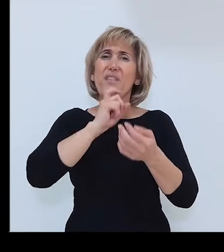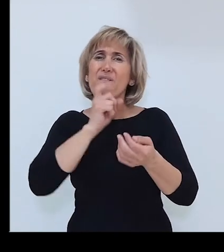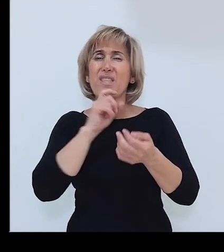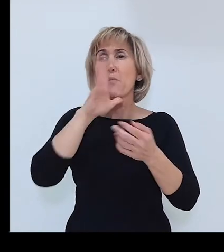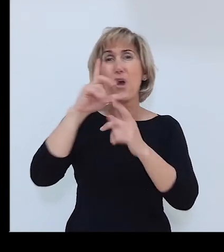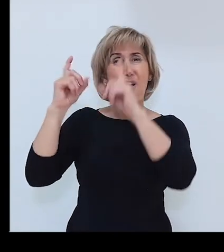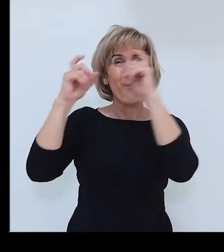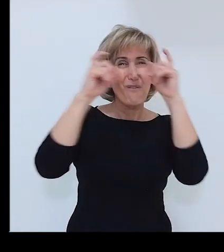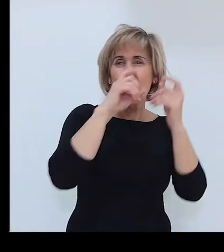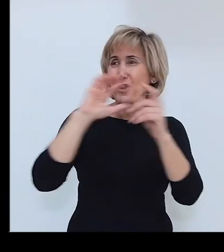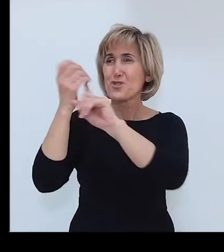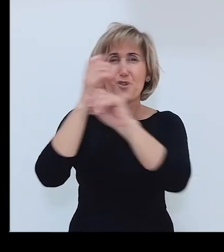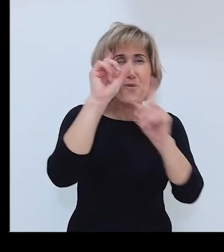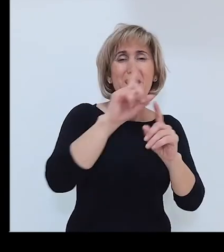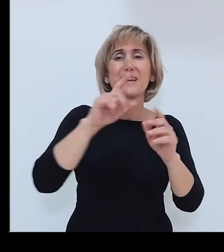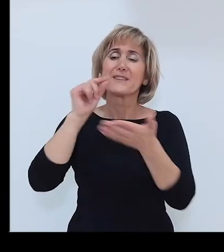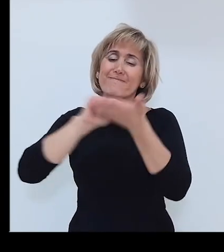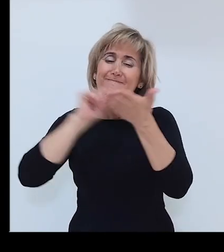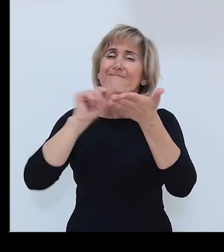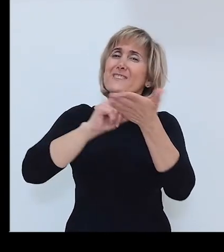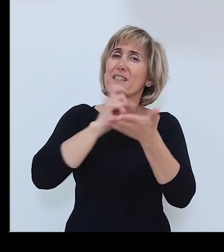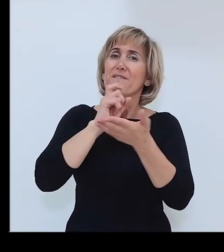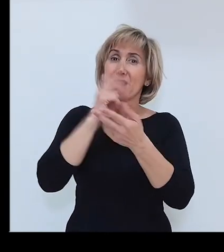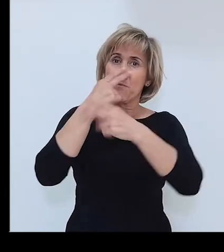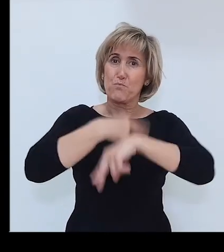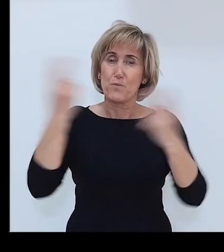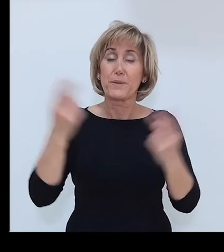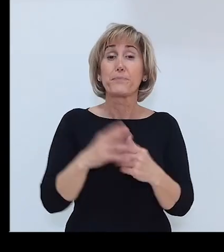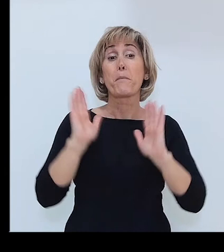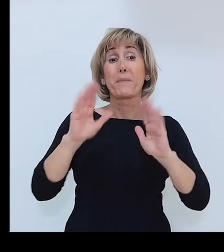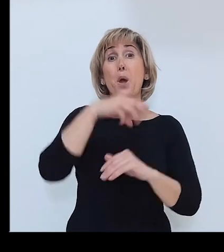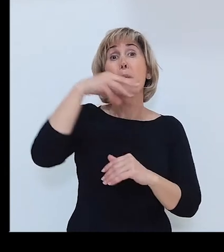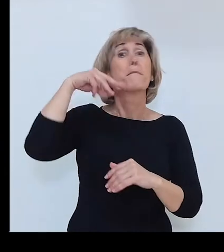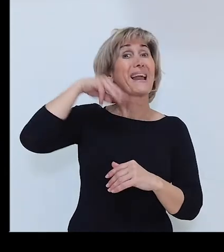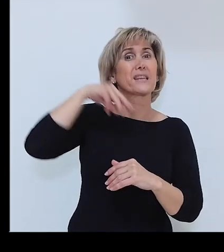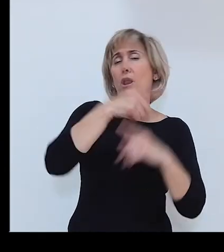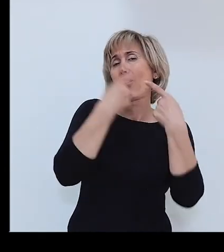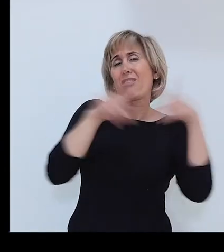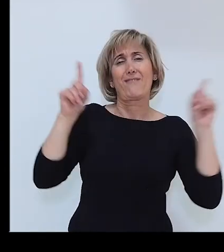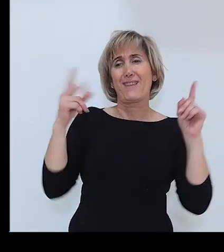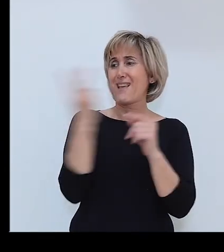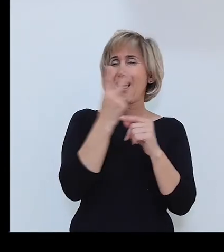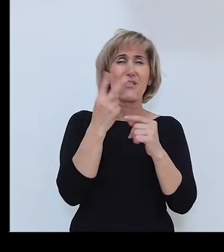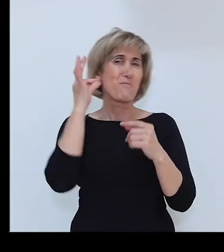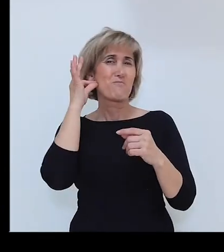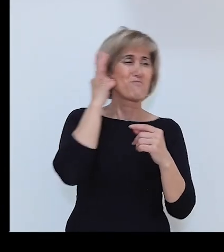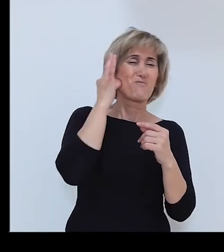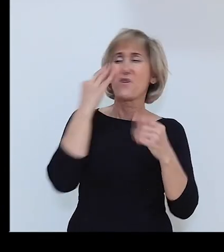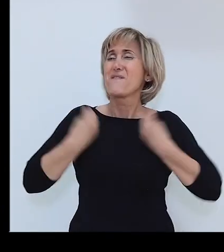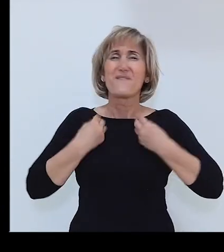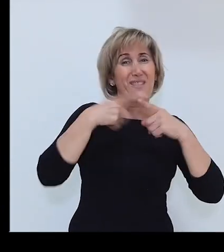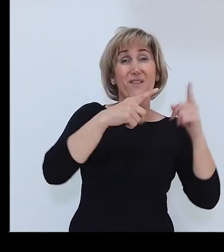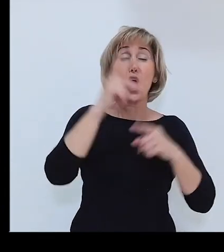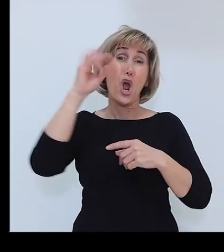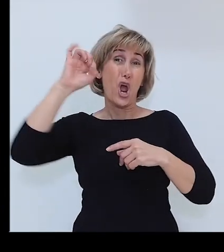poder vivir y escribir al mismo tiempo, mientras que Martineau es todo lo contrario, ¿no? Mientras que Comte